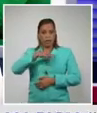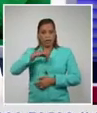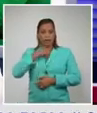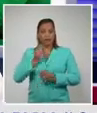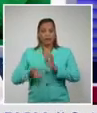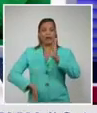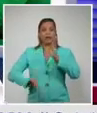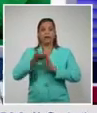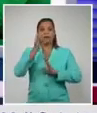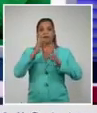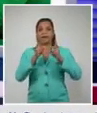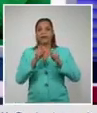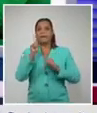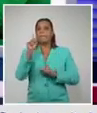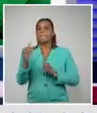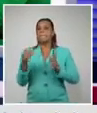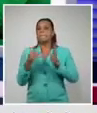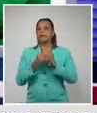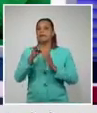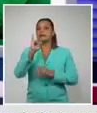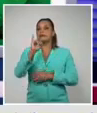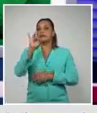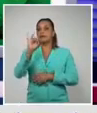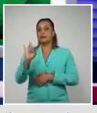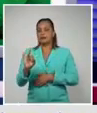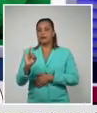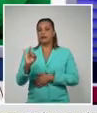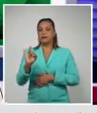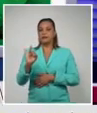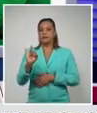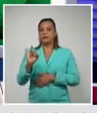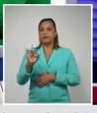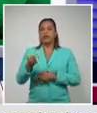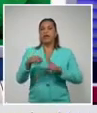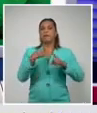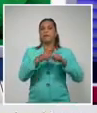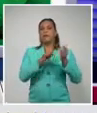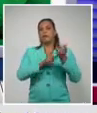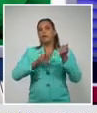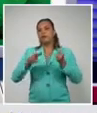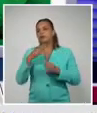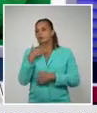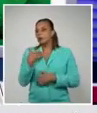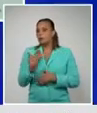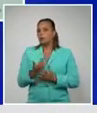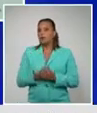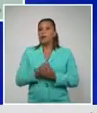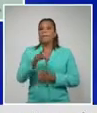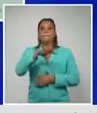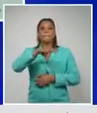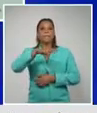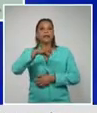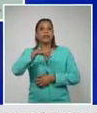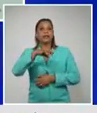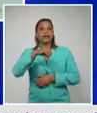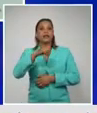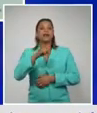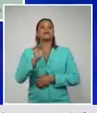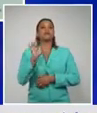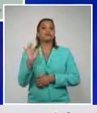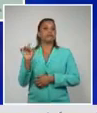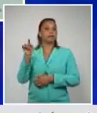de 1.067. Por provincias, Pinar del Río, que